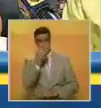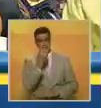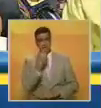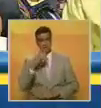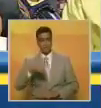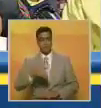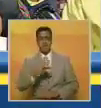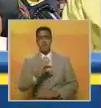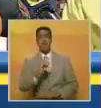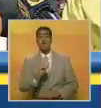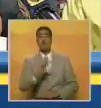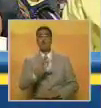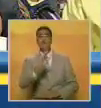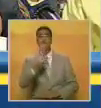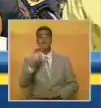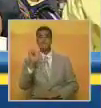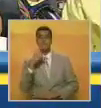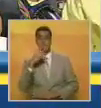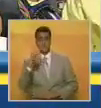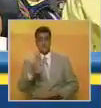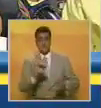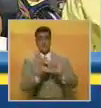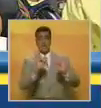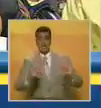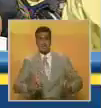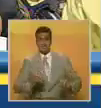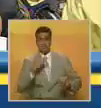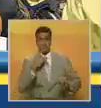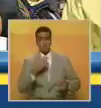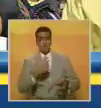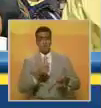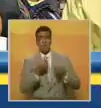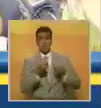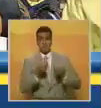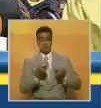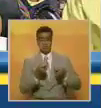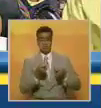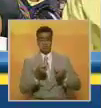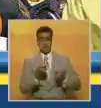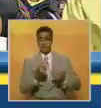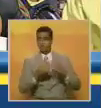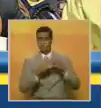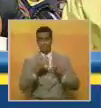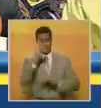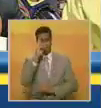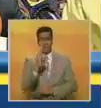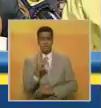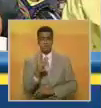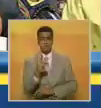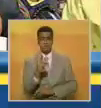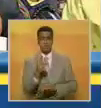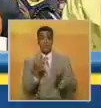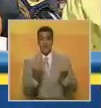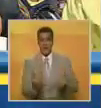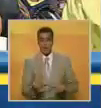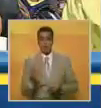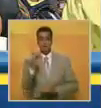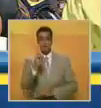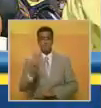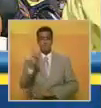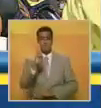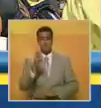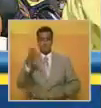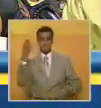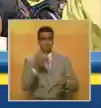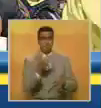COFAPVIC profundamente que instituciones académicas que merecen nuestro mayor respeto sean utilizadas para